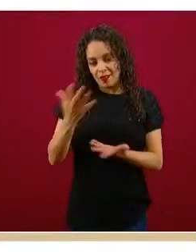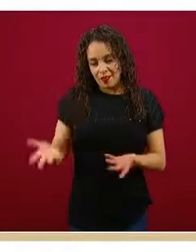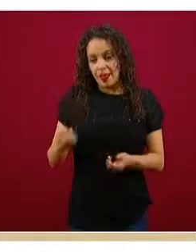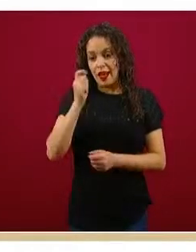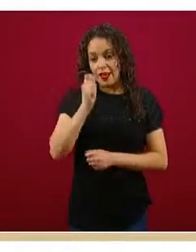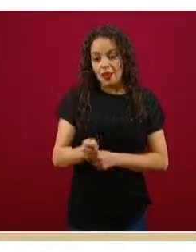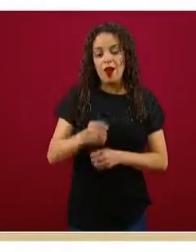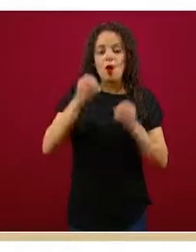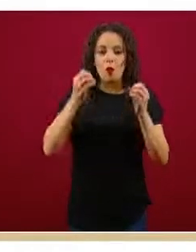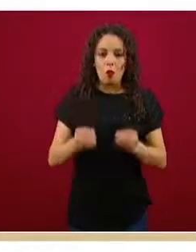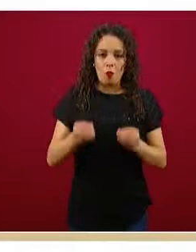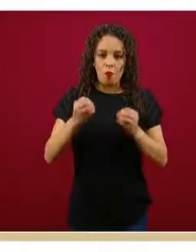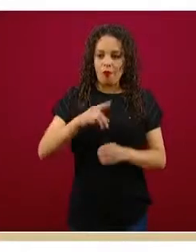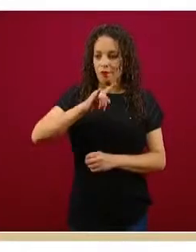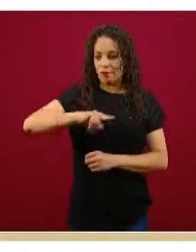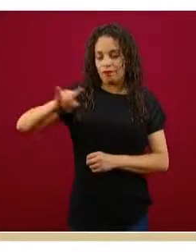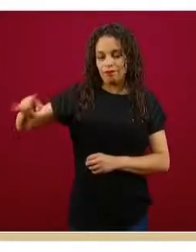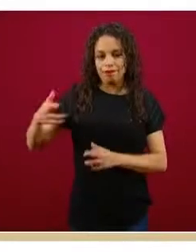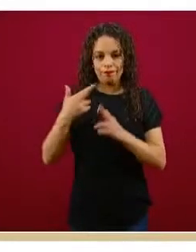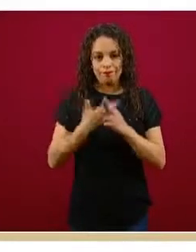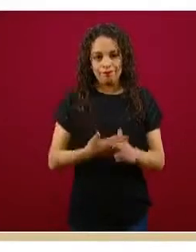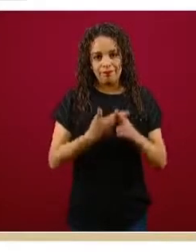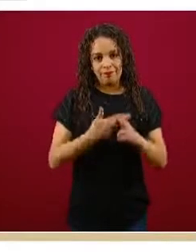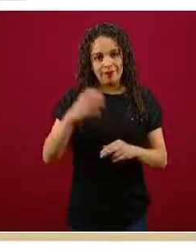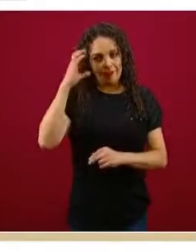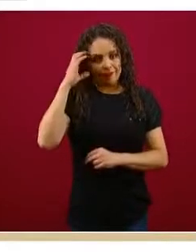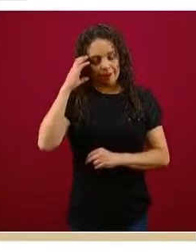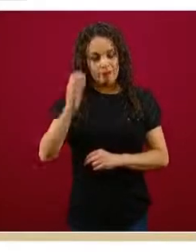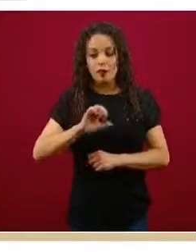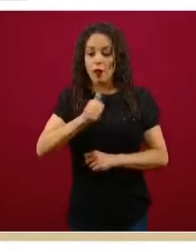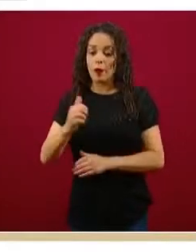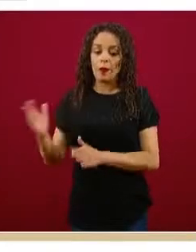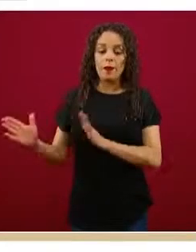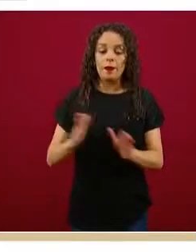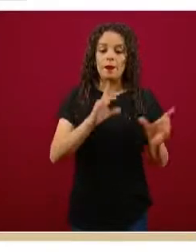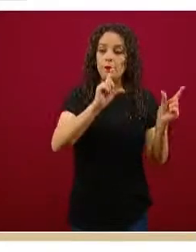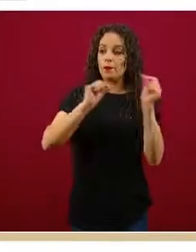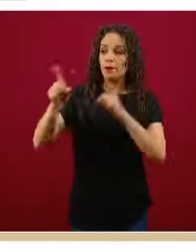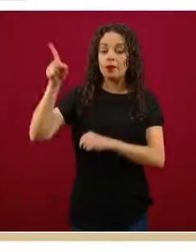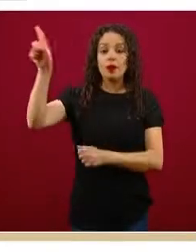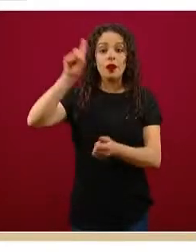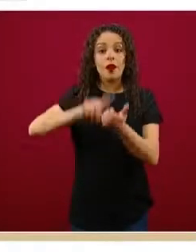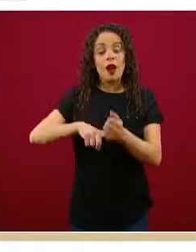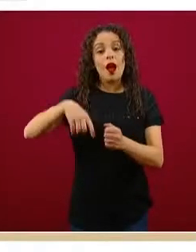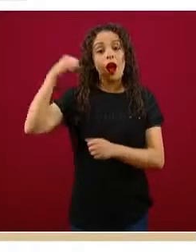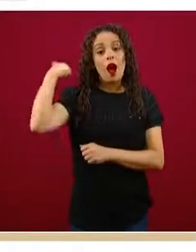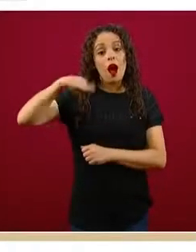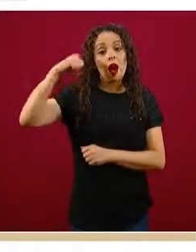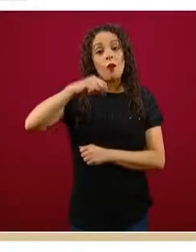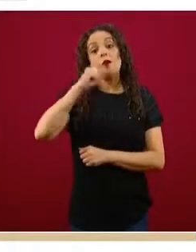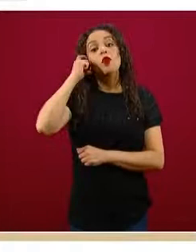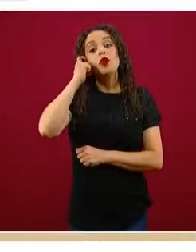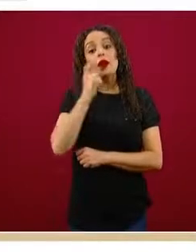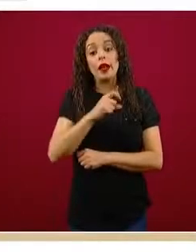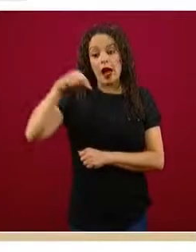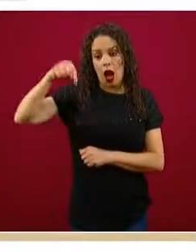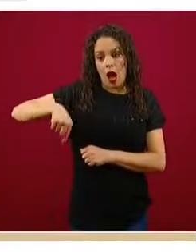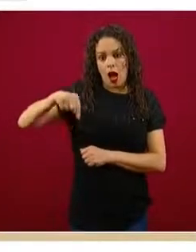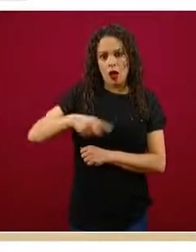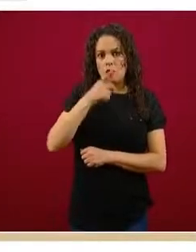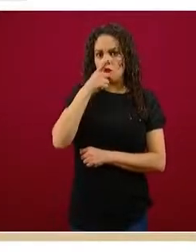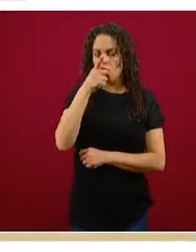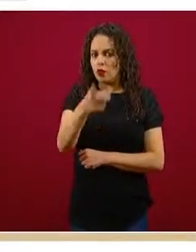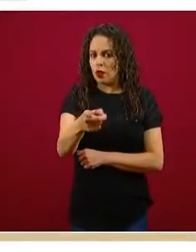la ocupación disponible. La siguiente. Acapulco, Guerrero, comunicamos aquí también en tiempo real, tuvimos